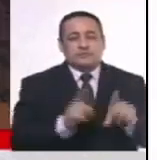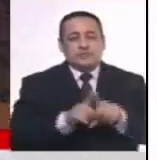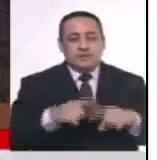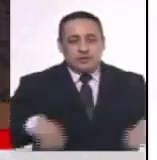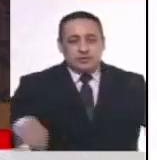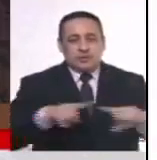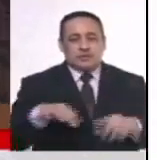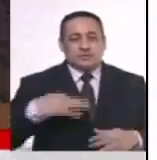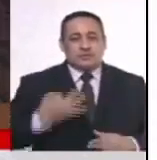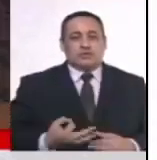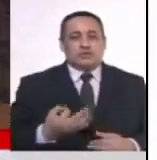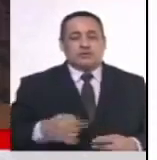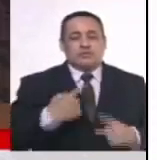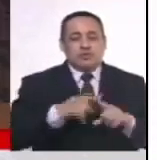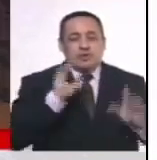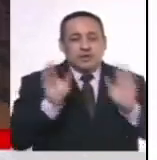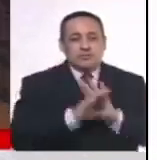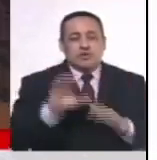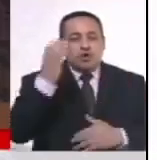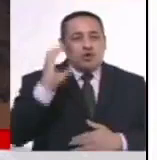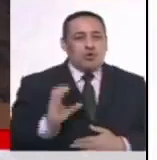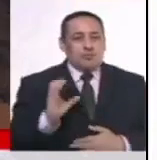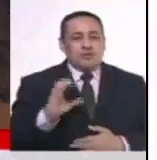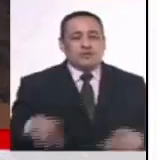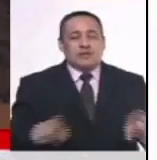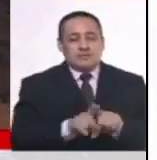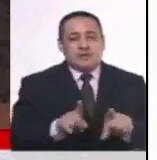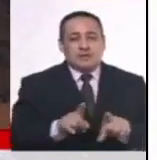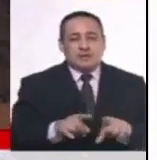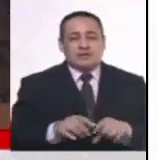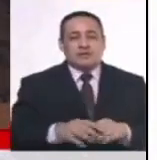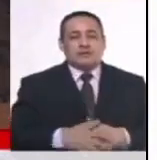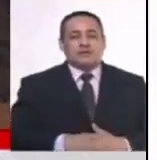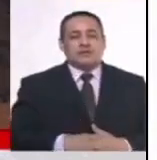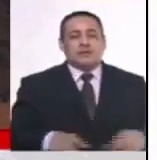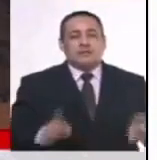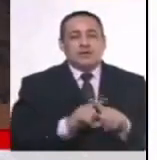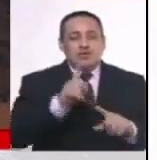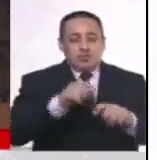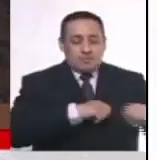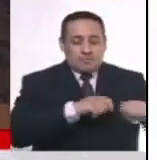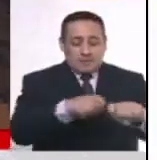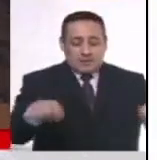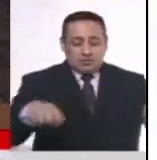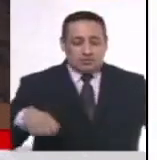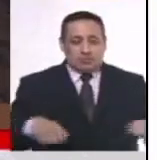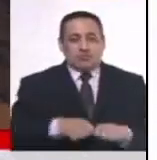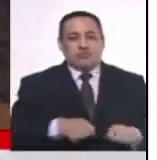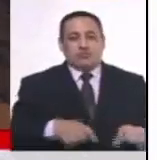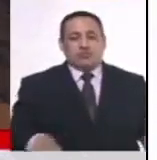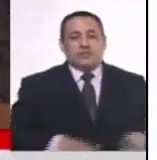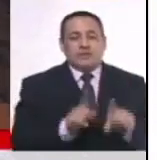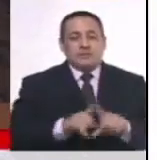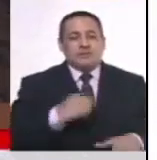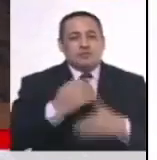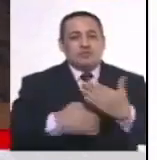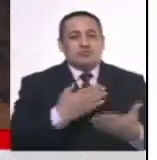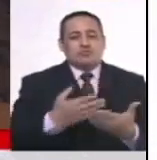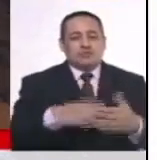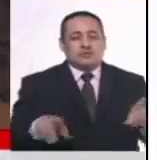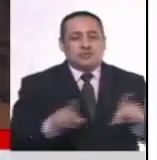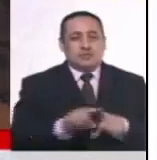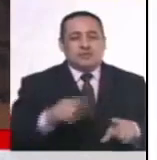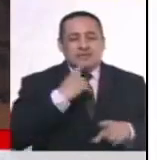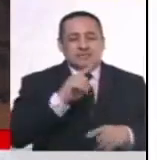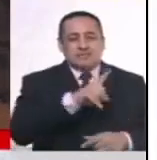señores, por ejemplo, en Colombia, en un metro cuadrado producen